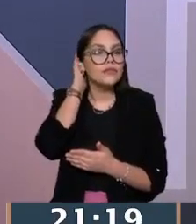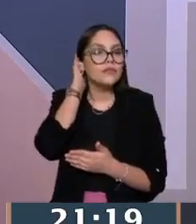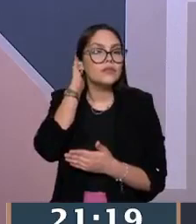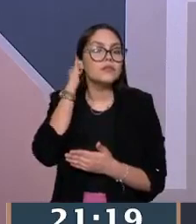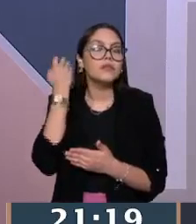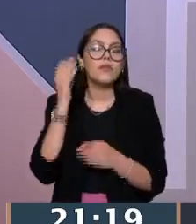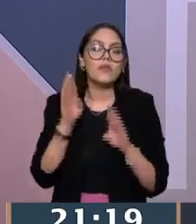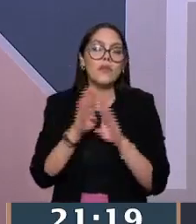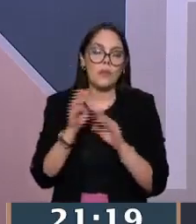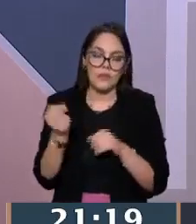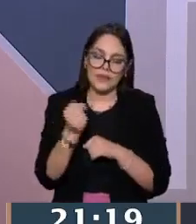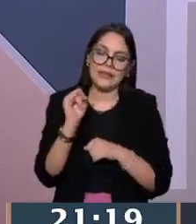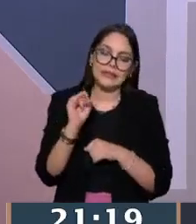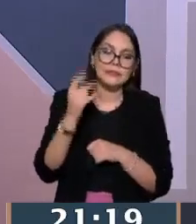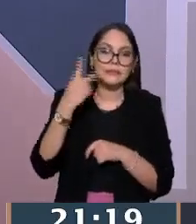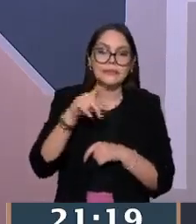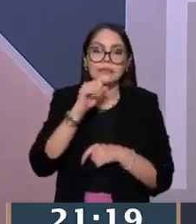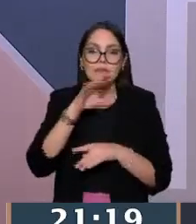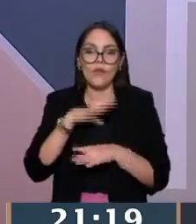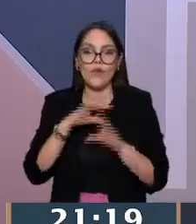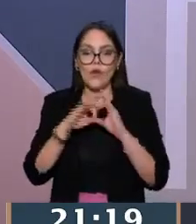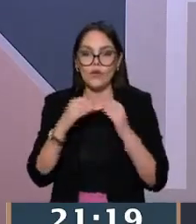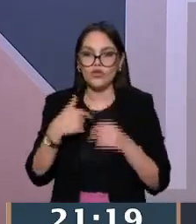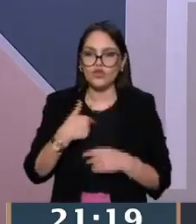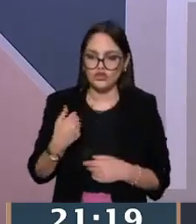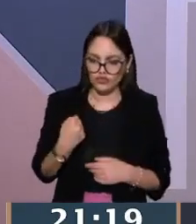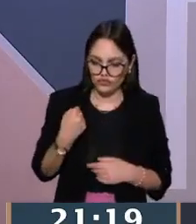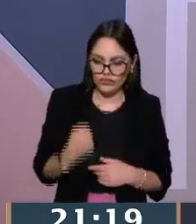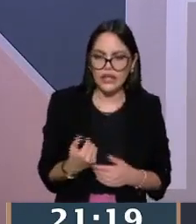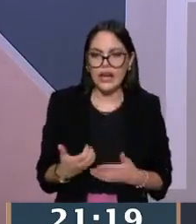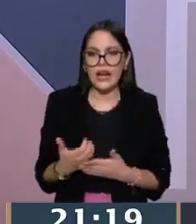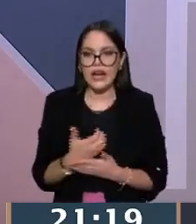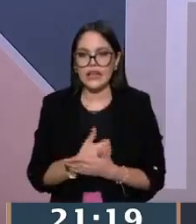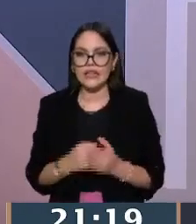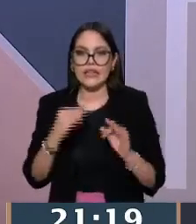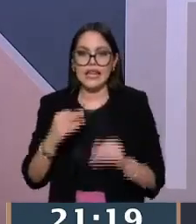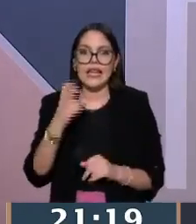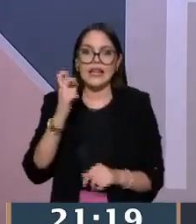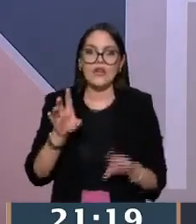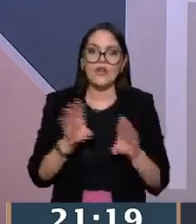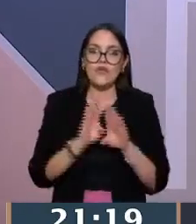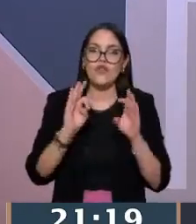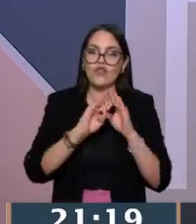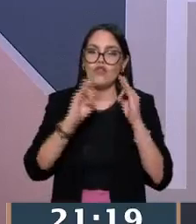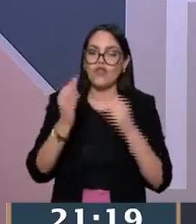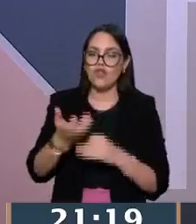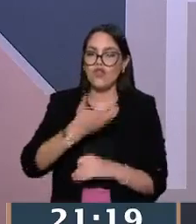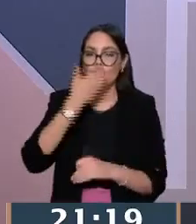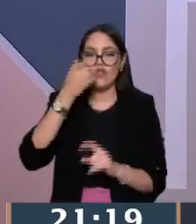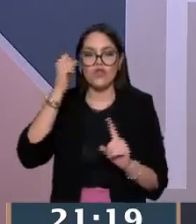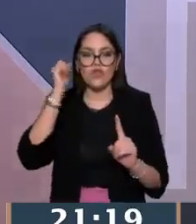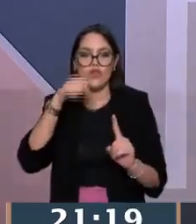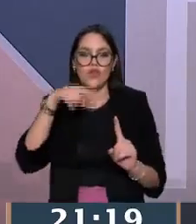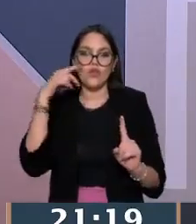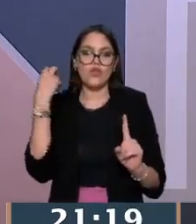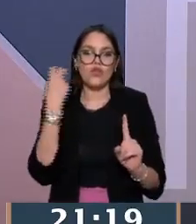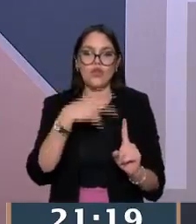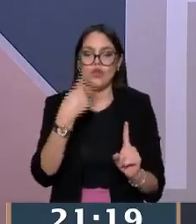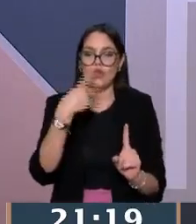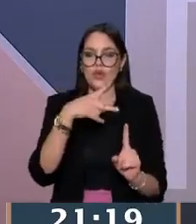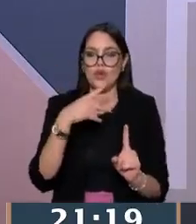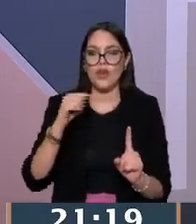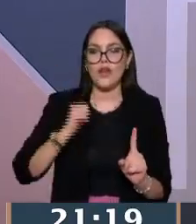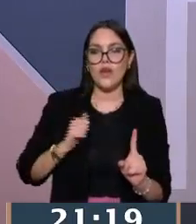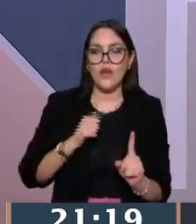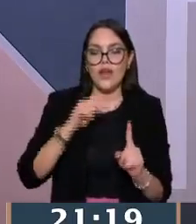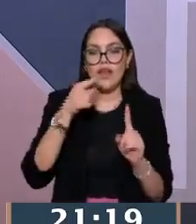tú quieras, pero sobre todo hay una parte de echeleganismo con ganas. Entonces, ese es el mantra del neoliberalismo, es casi que el